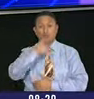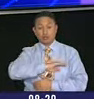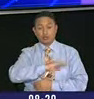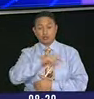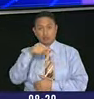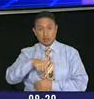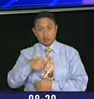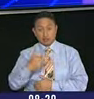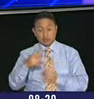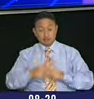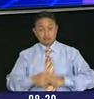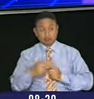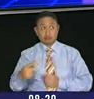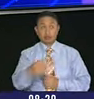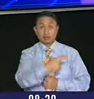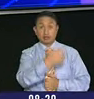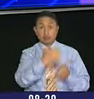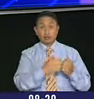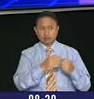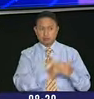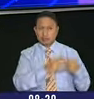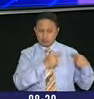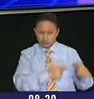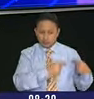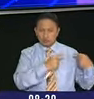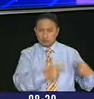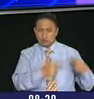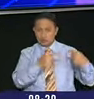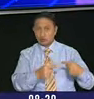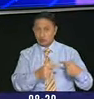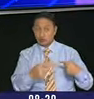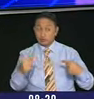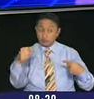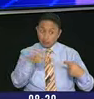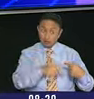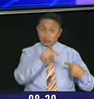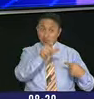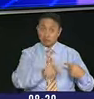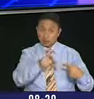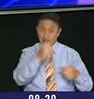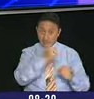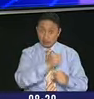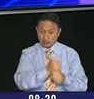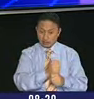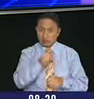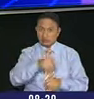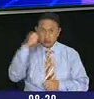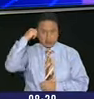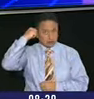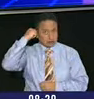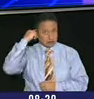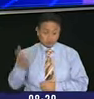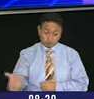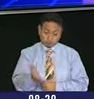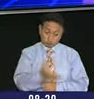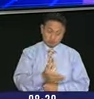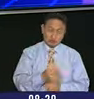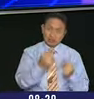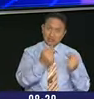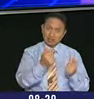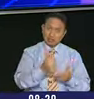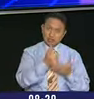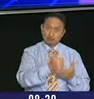ahora, pero este tipo de cosas es recurrente. Así que hay que ajustar a las personas que deben ser ajustadas para que sea atendido,